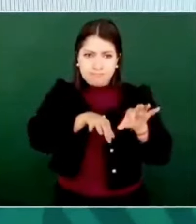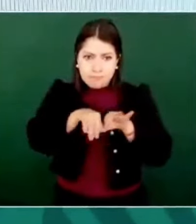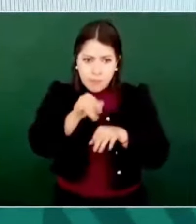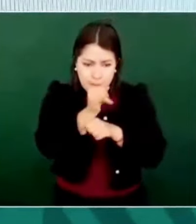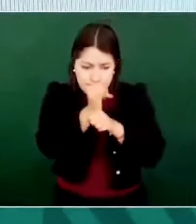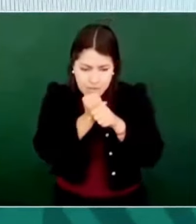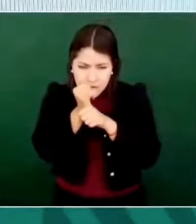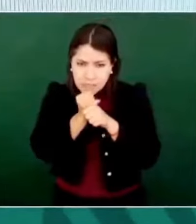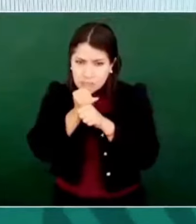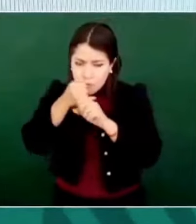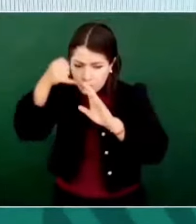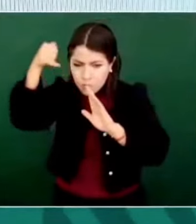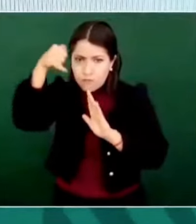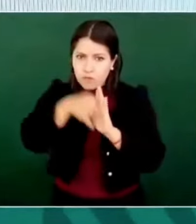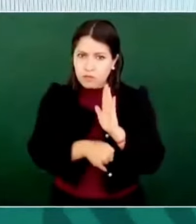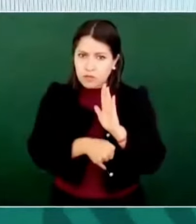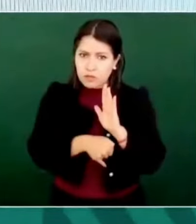estas